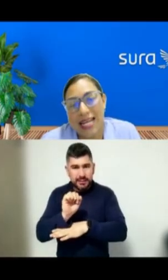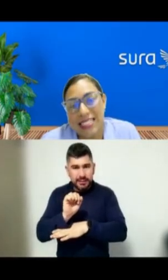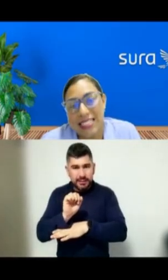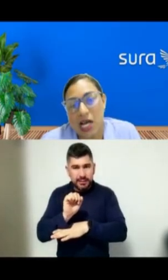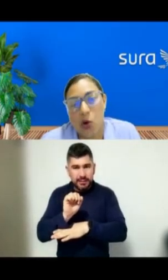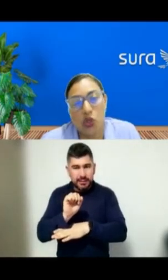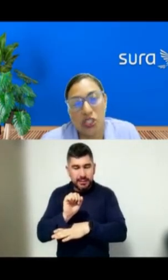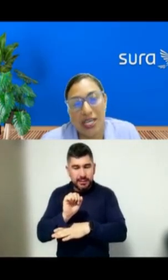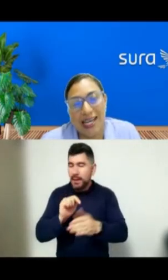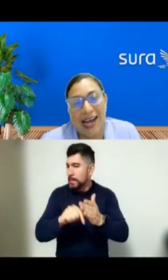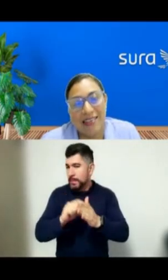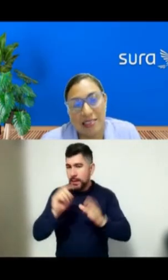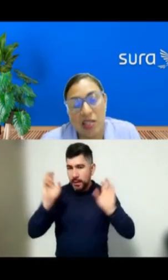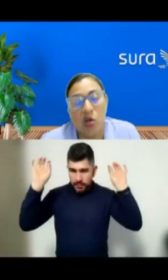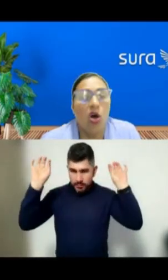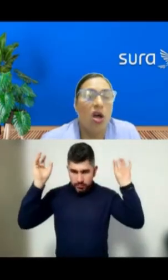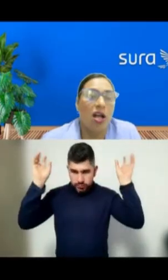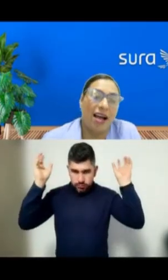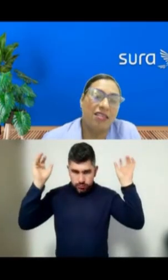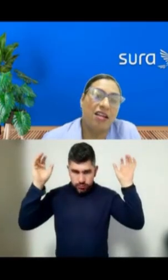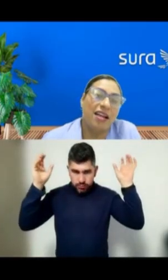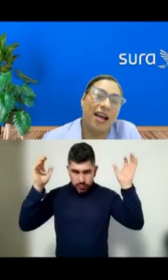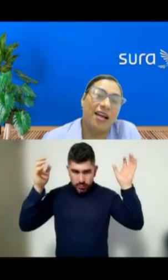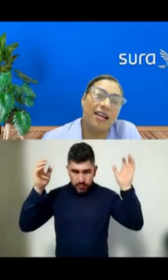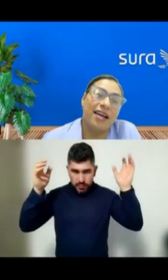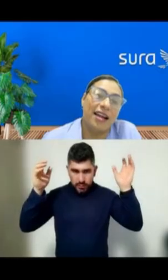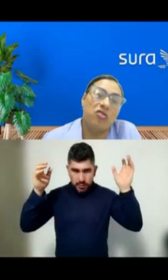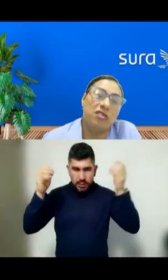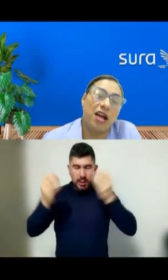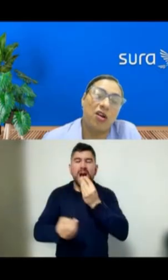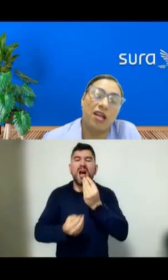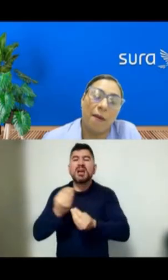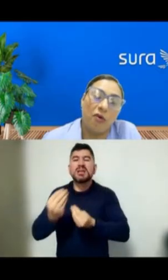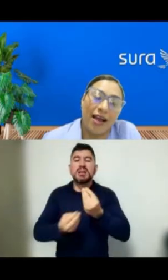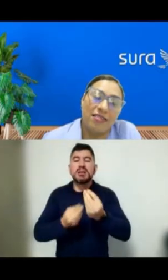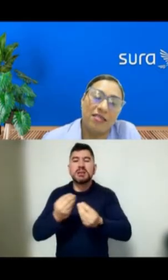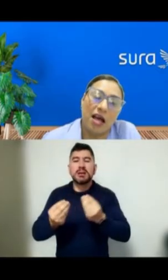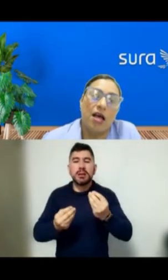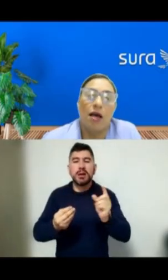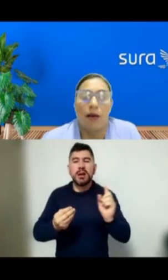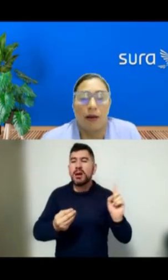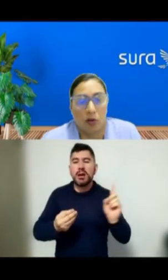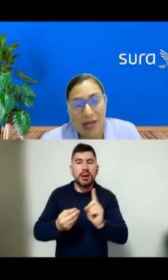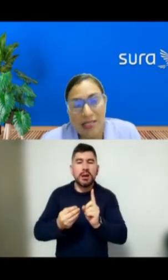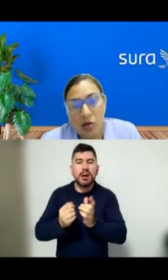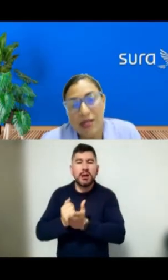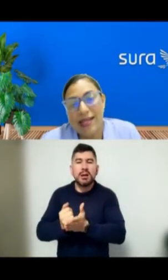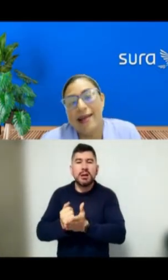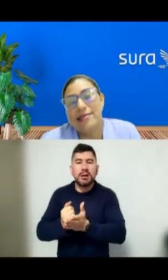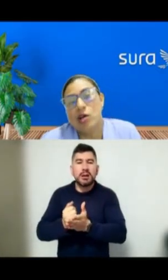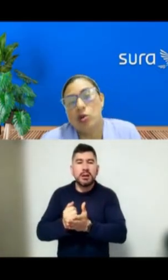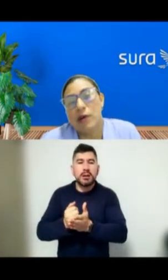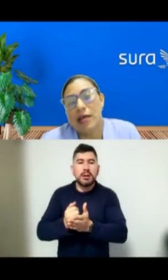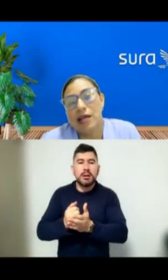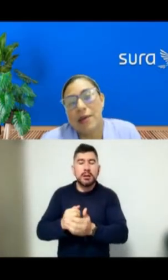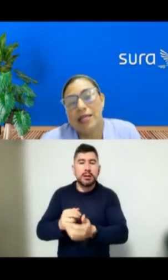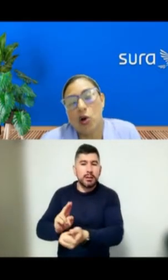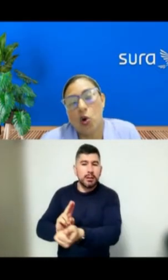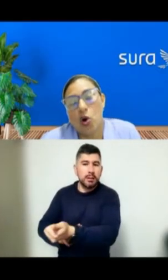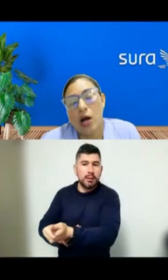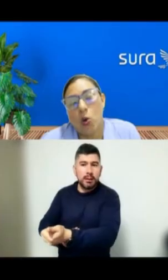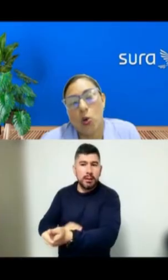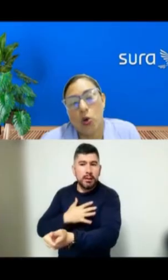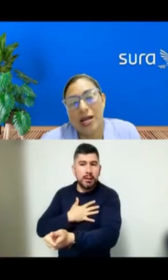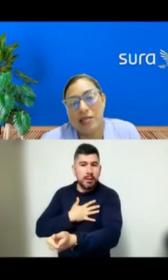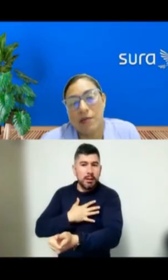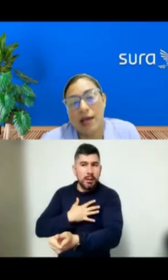automáticamente la ambulancia, cuando llega al sitio, ¿qué hace el auxiliador de la ambulancia? Toma signos vitales y